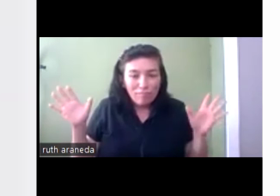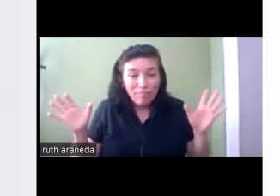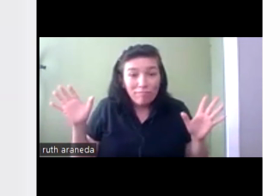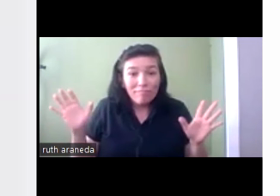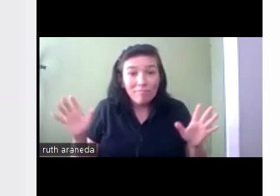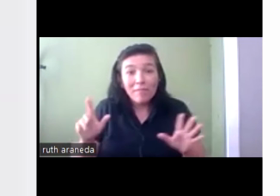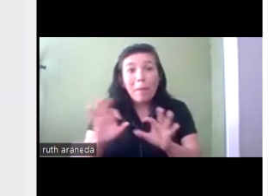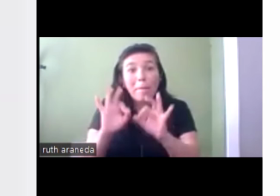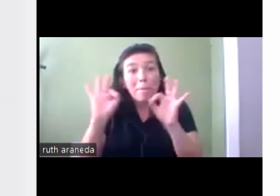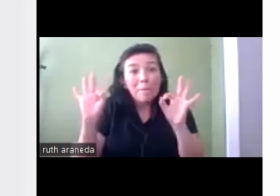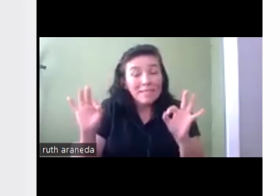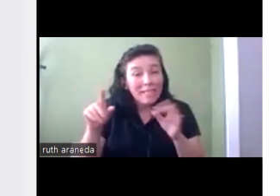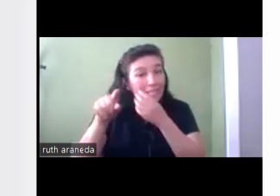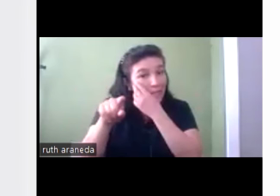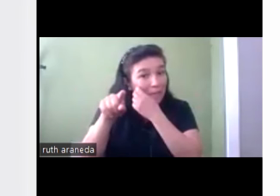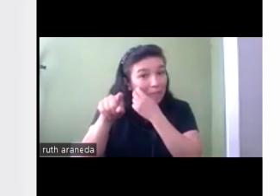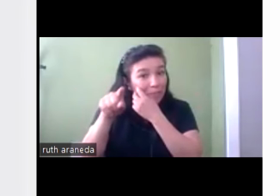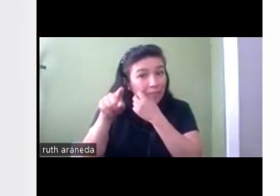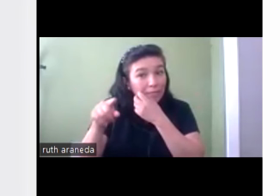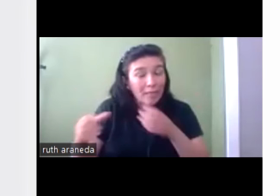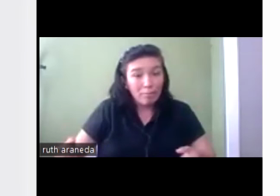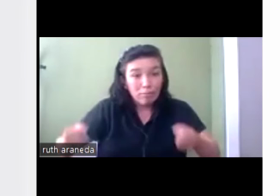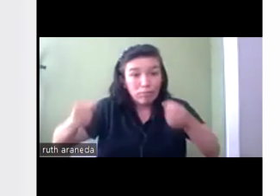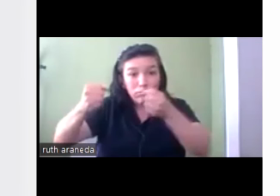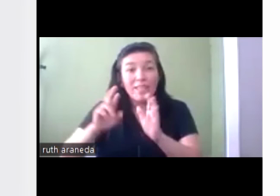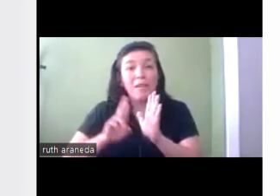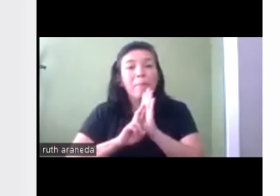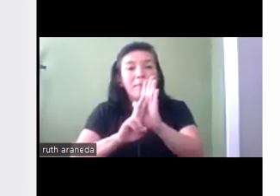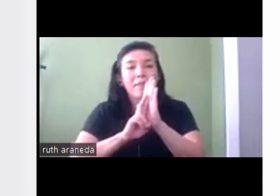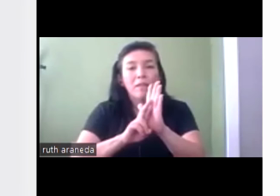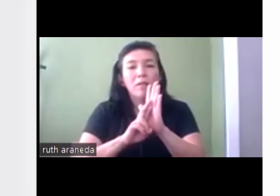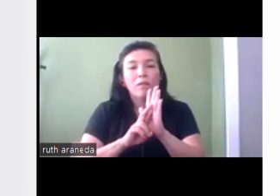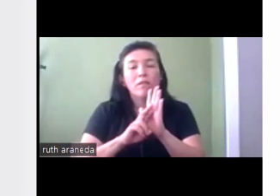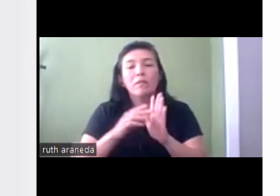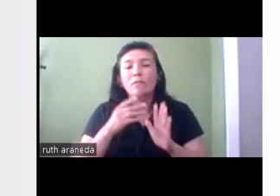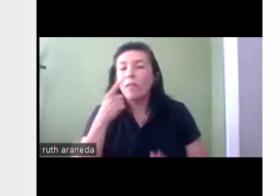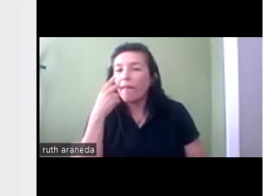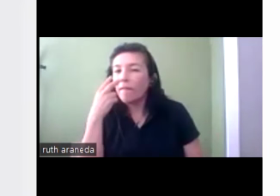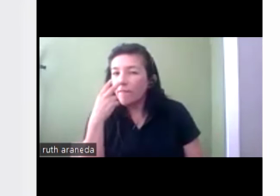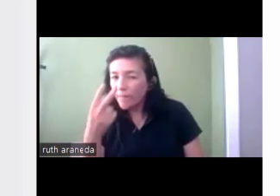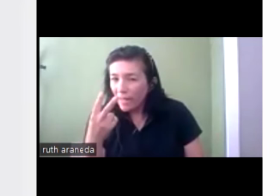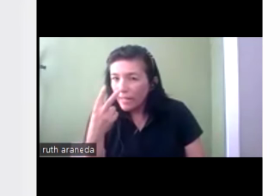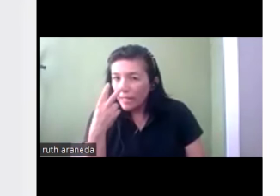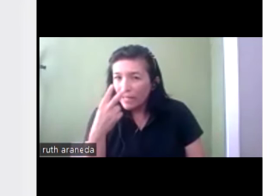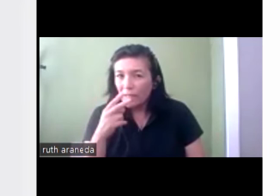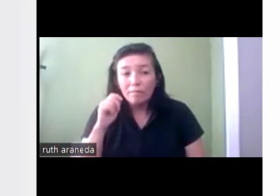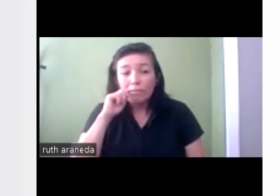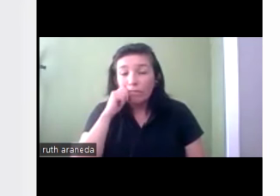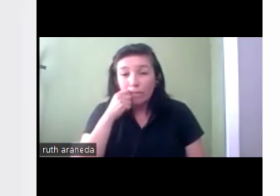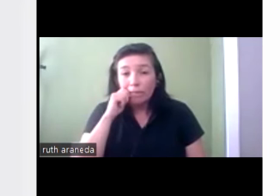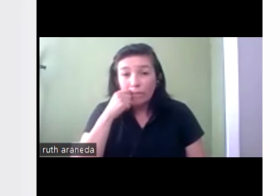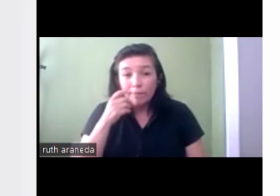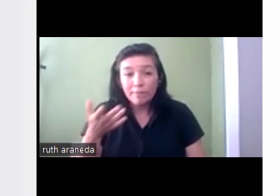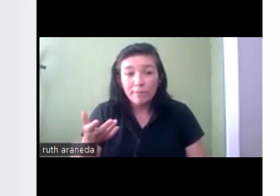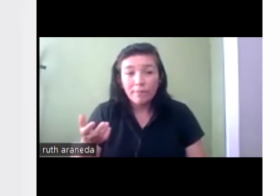Particularmente este tipo de representaciones, más allá del discurso que también señalaba Ignacio, que totalmente, digamos,